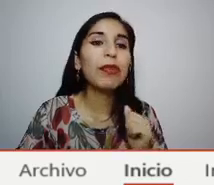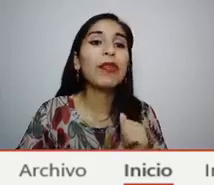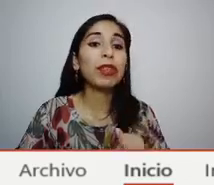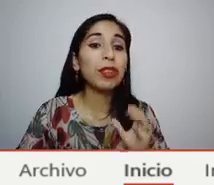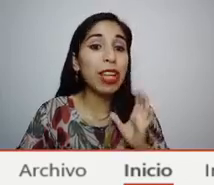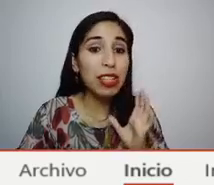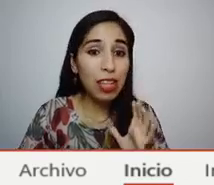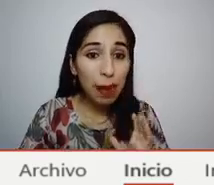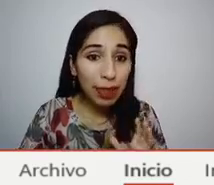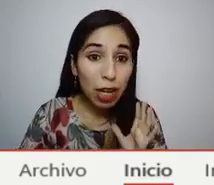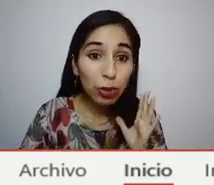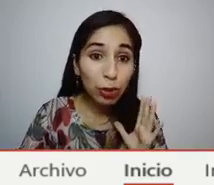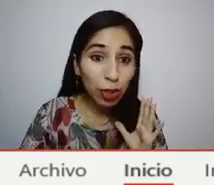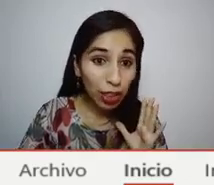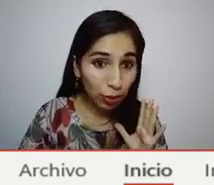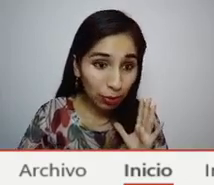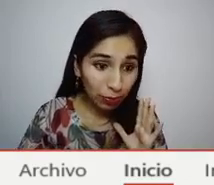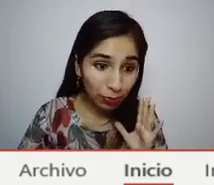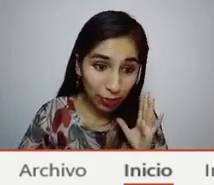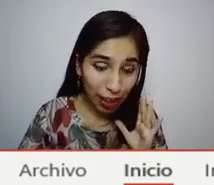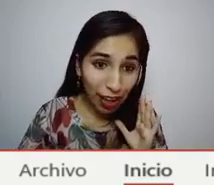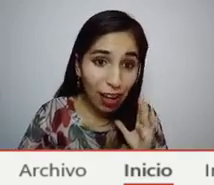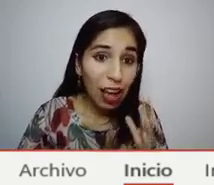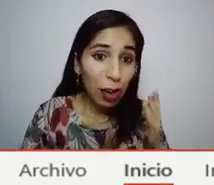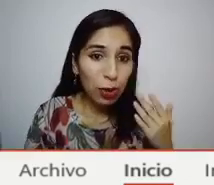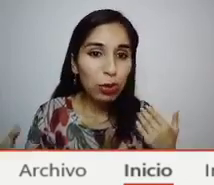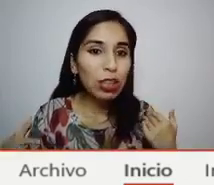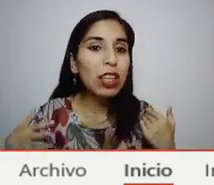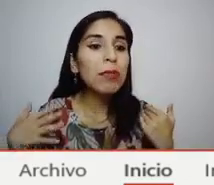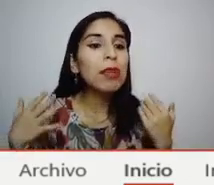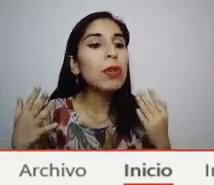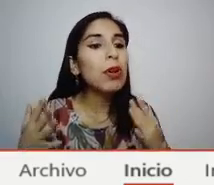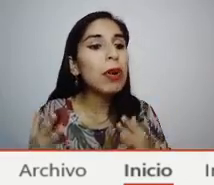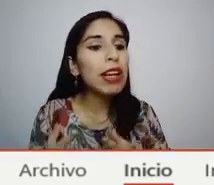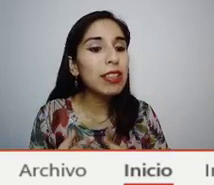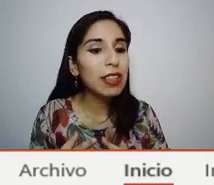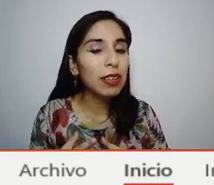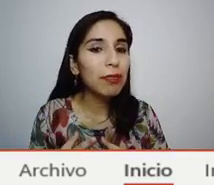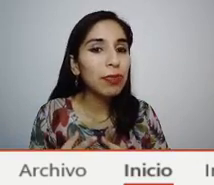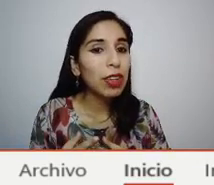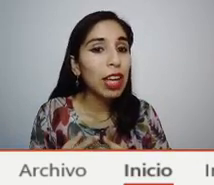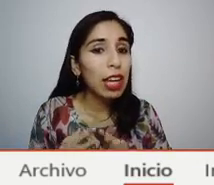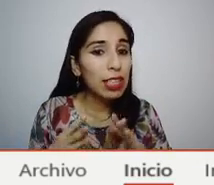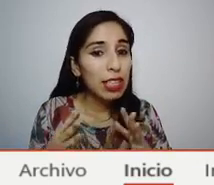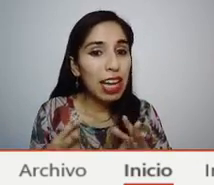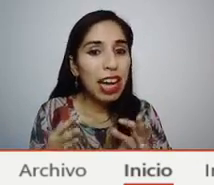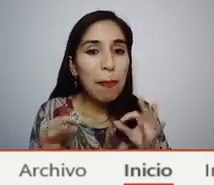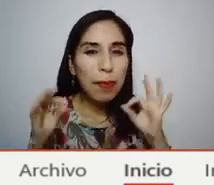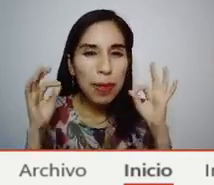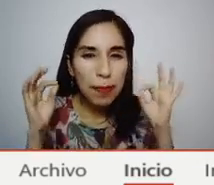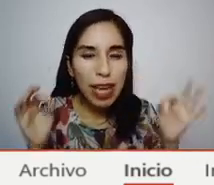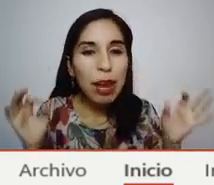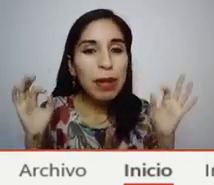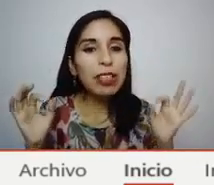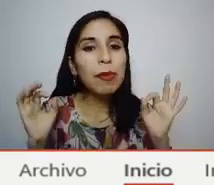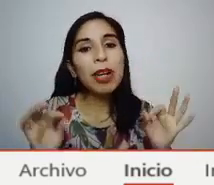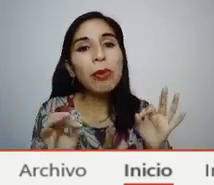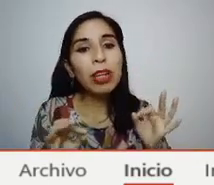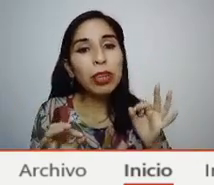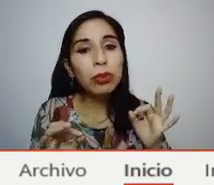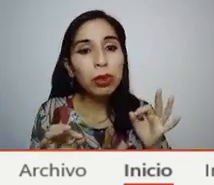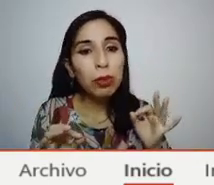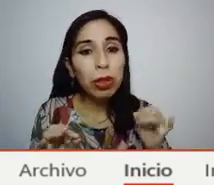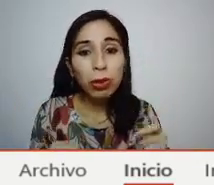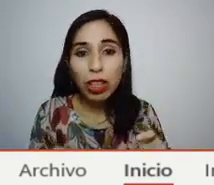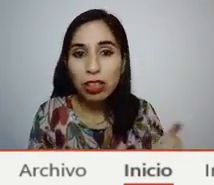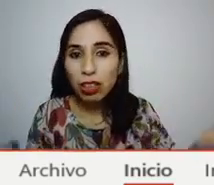perfecto ya saben el truquito ya ahora ustedes mismos lo van a hacer si es la primera vez que van